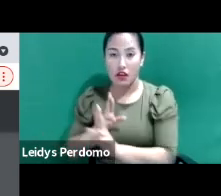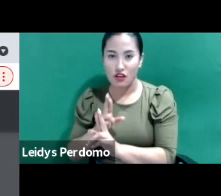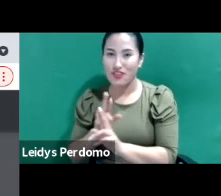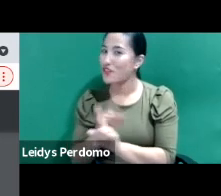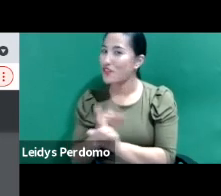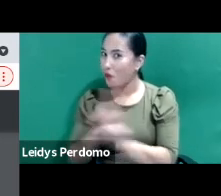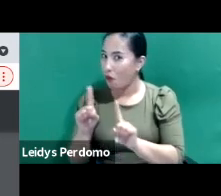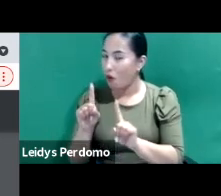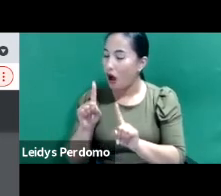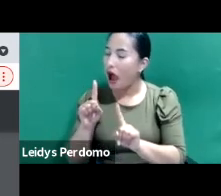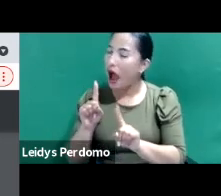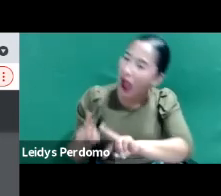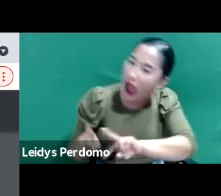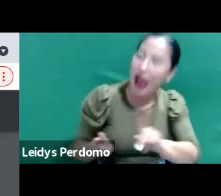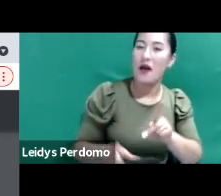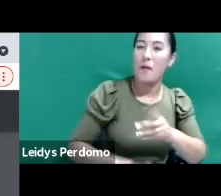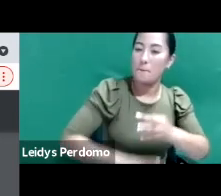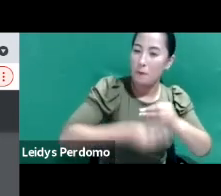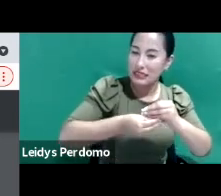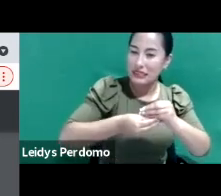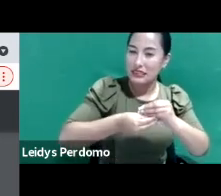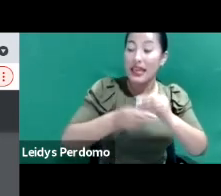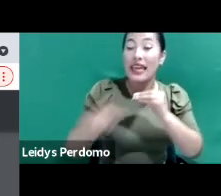que todas estas categorías